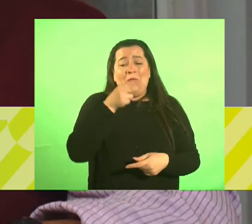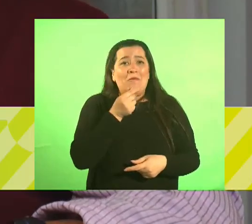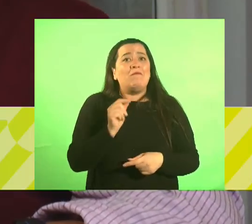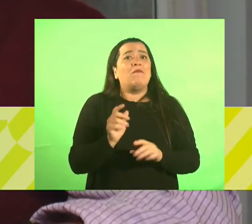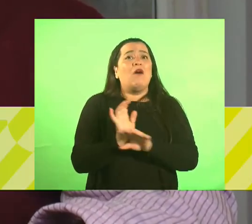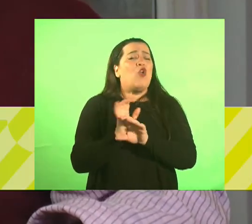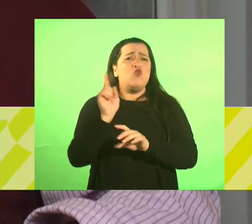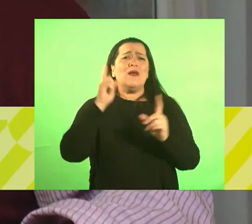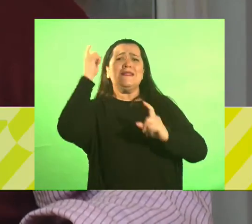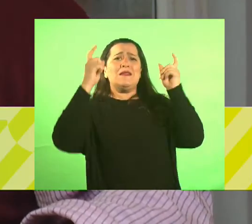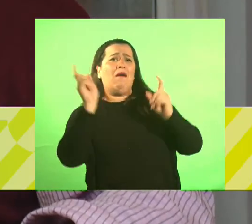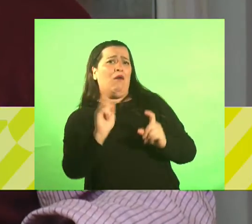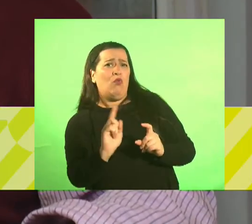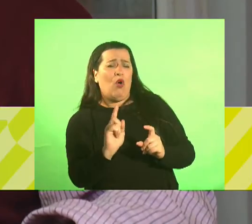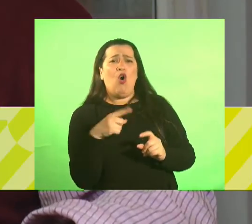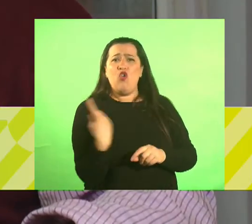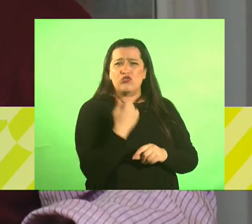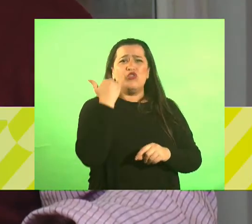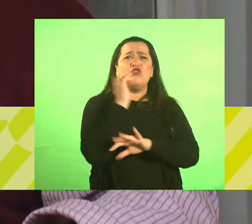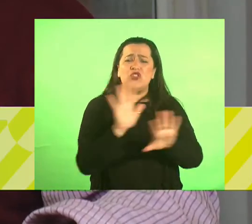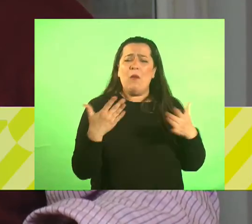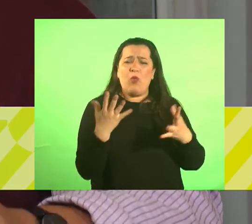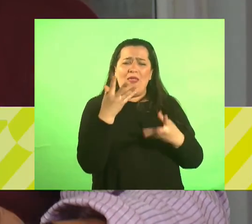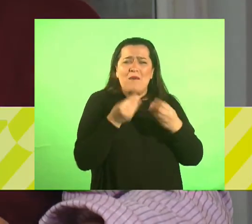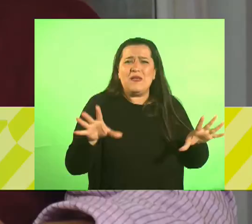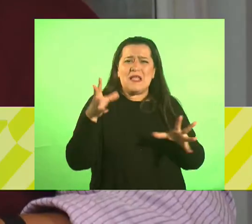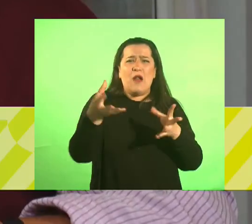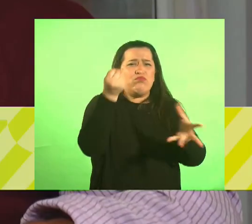es una utopía, es algo de lo que nosotros ya podemos empezar a rescatar.